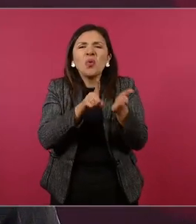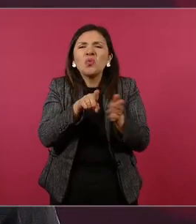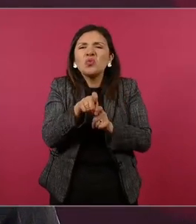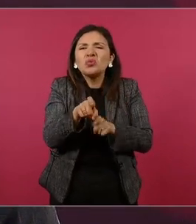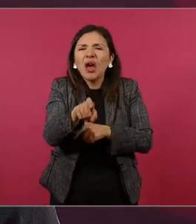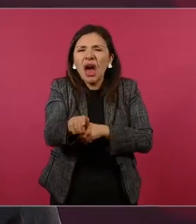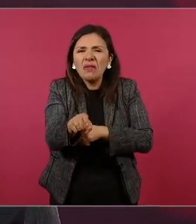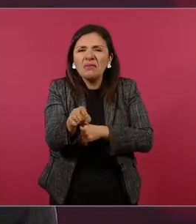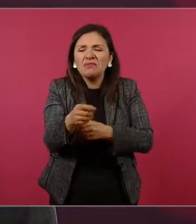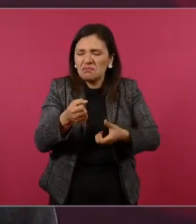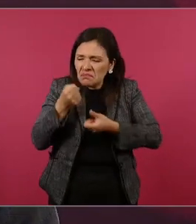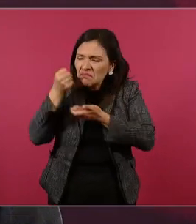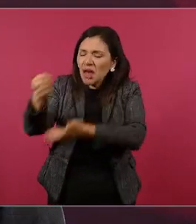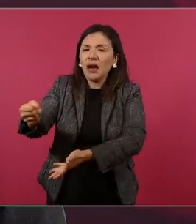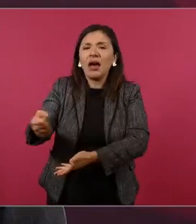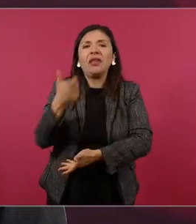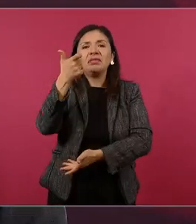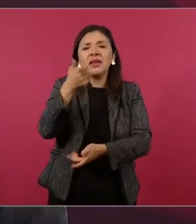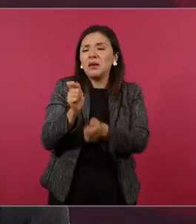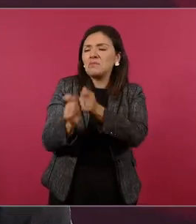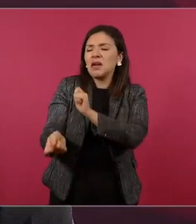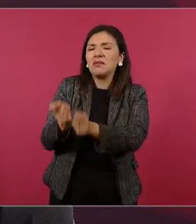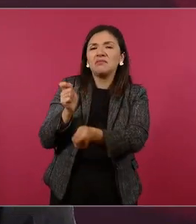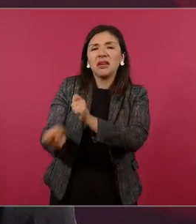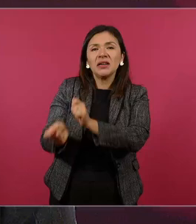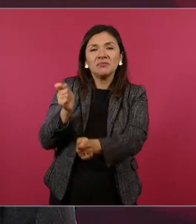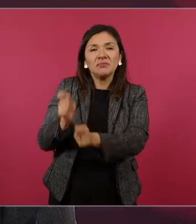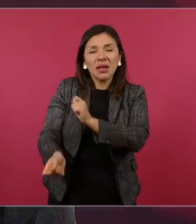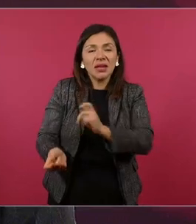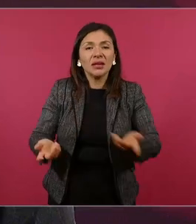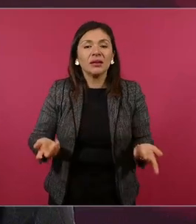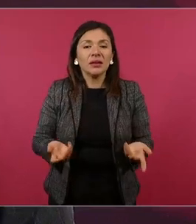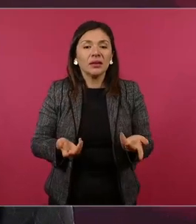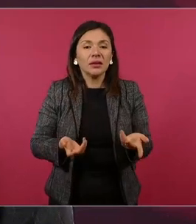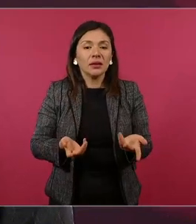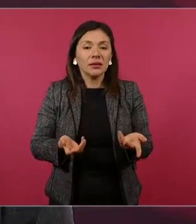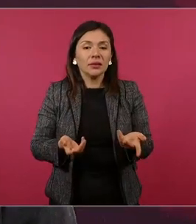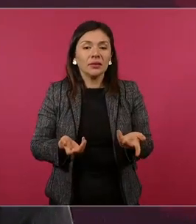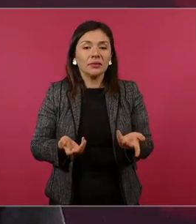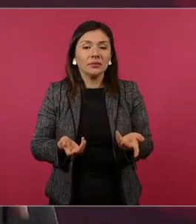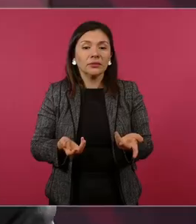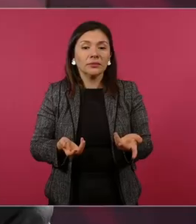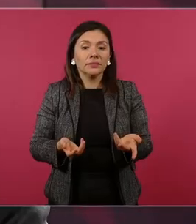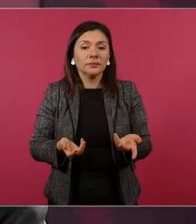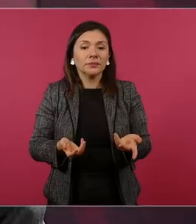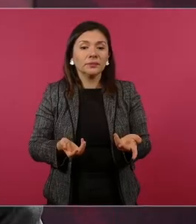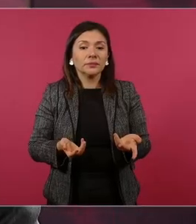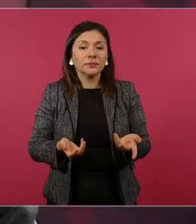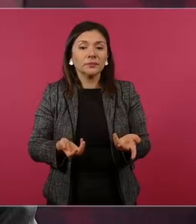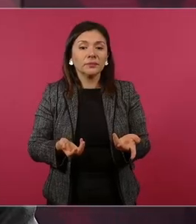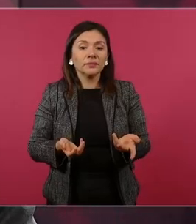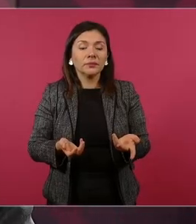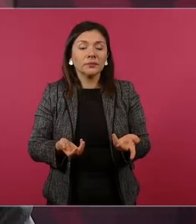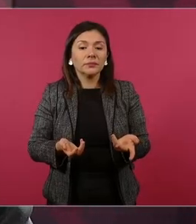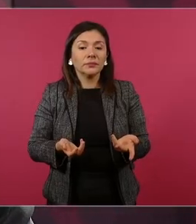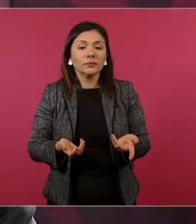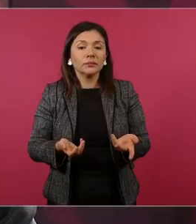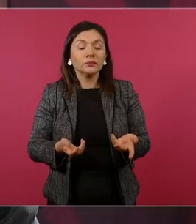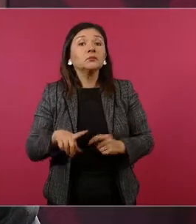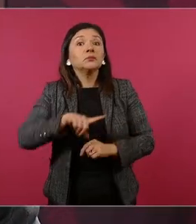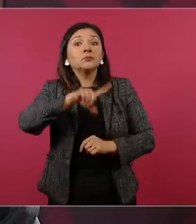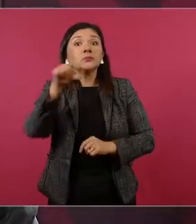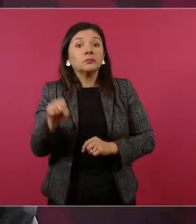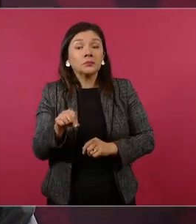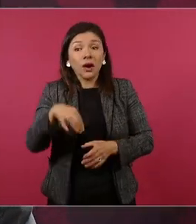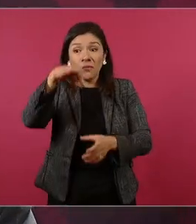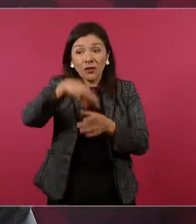gorgojo dinero en efectivo y ya pasaba